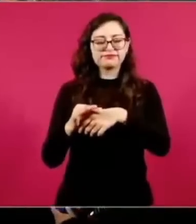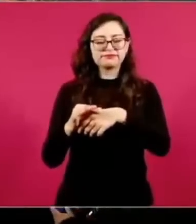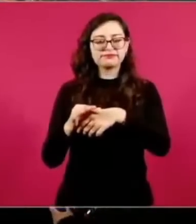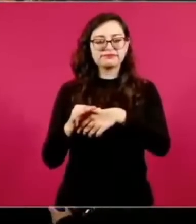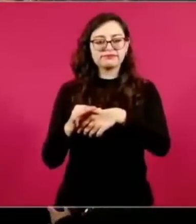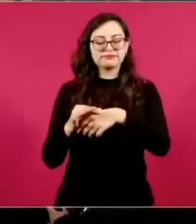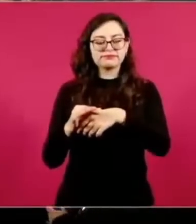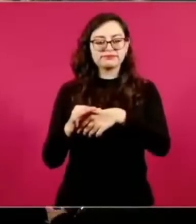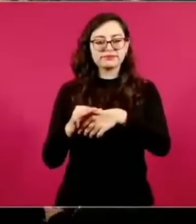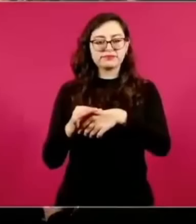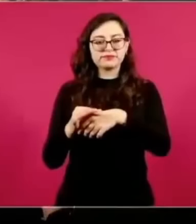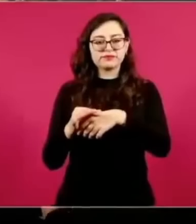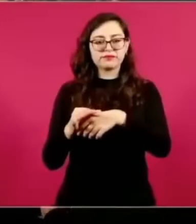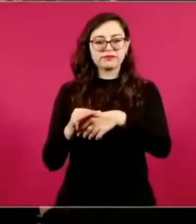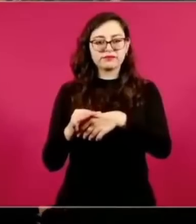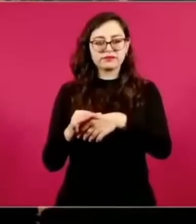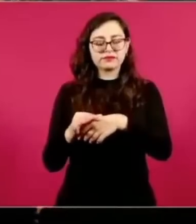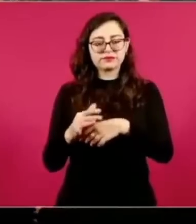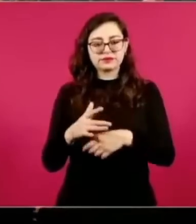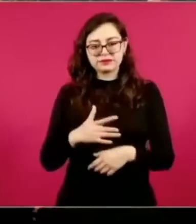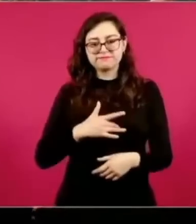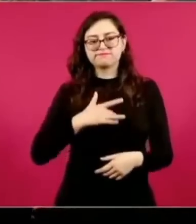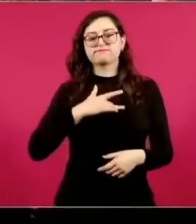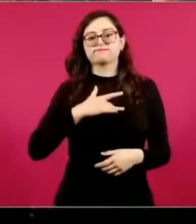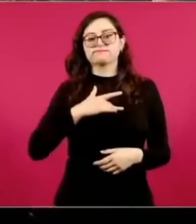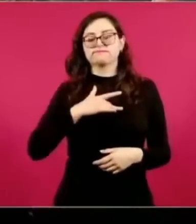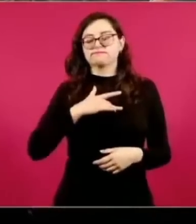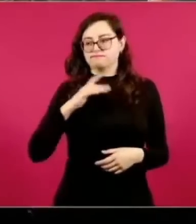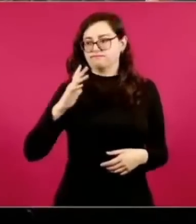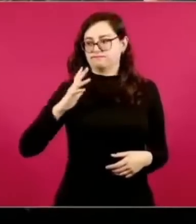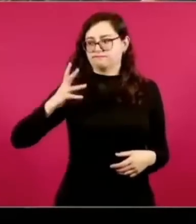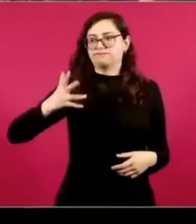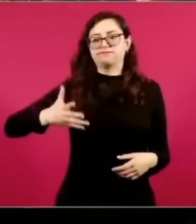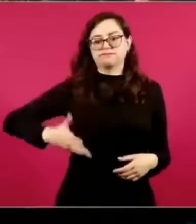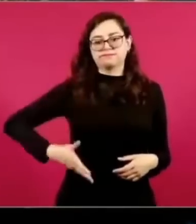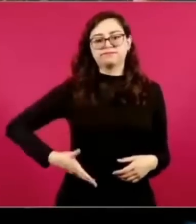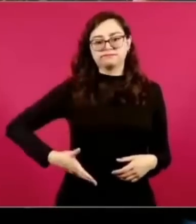es el que nos llena de orgullo.